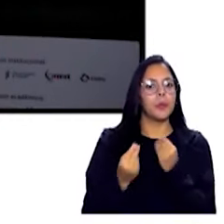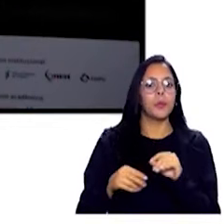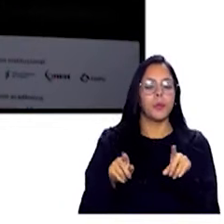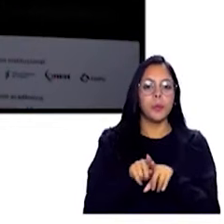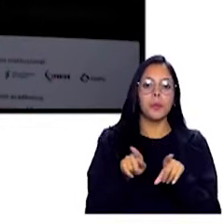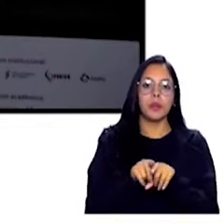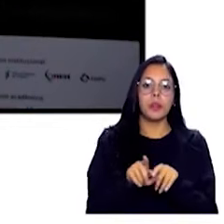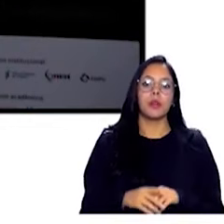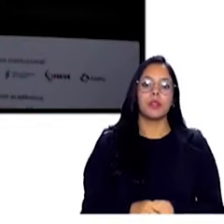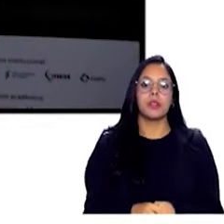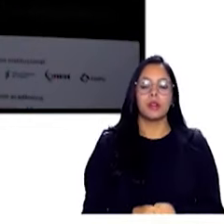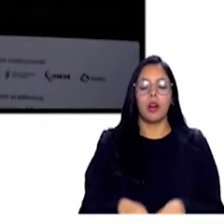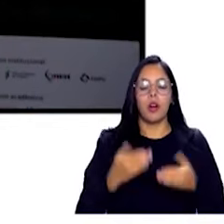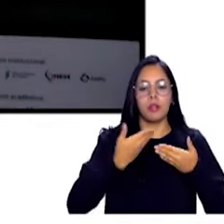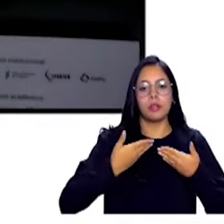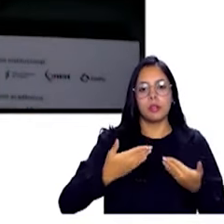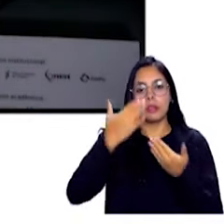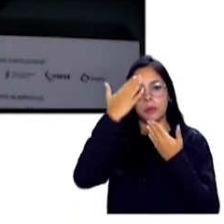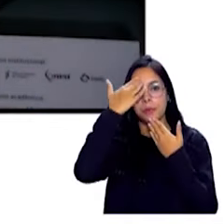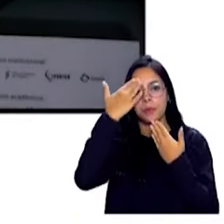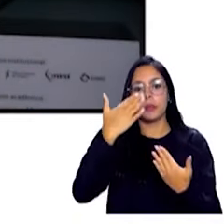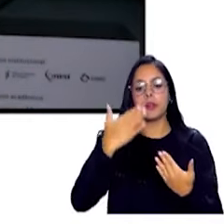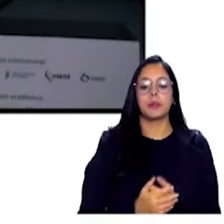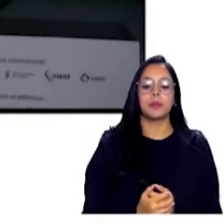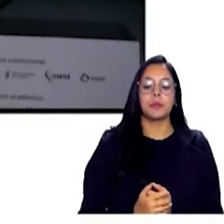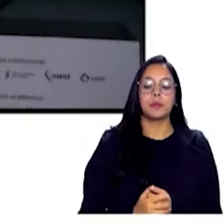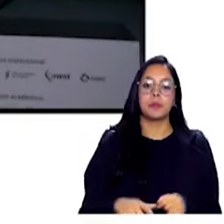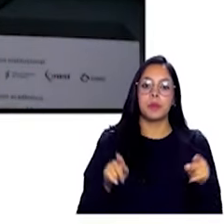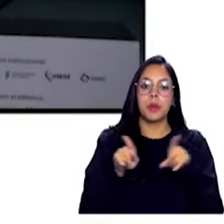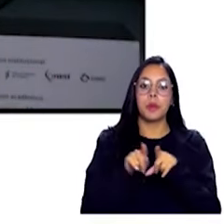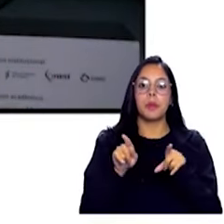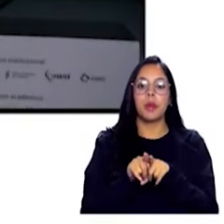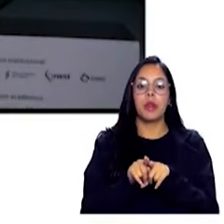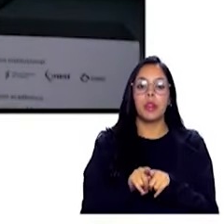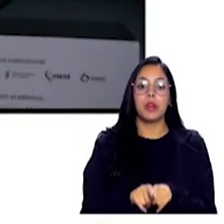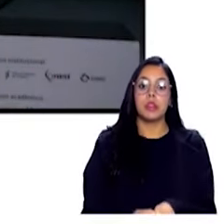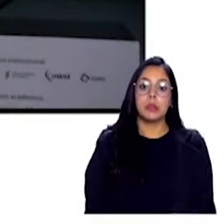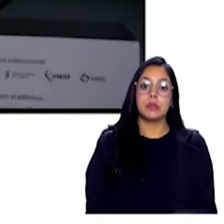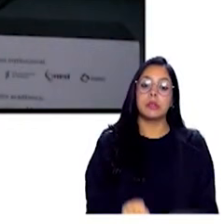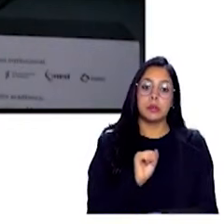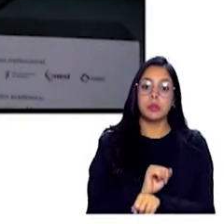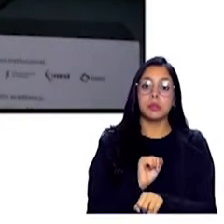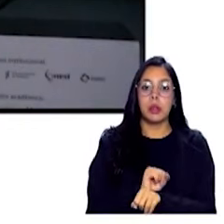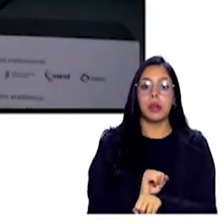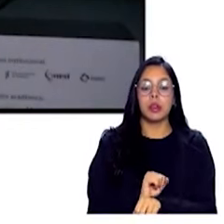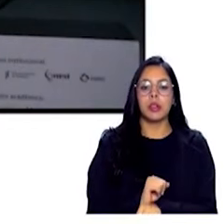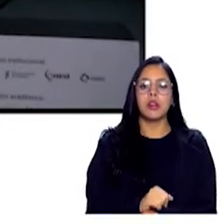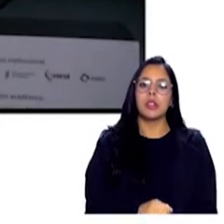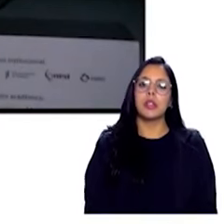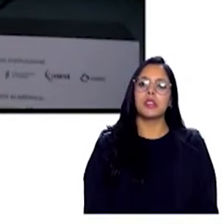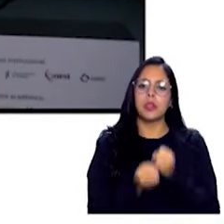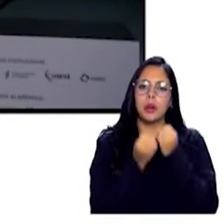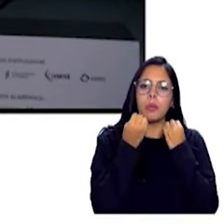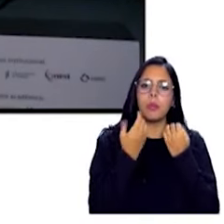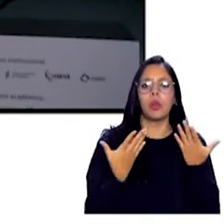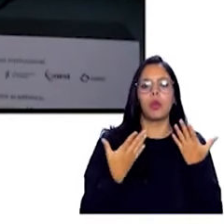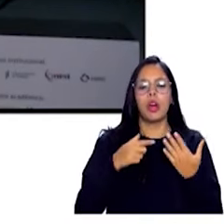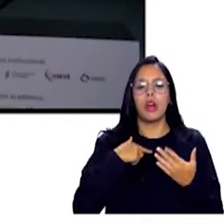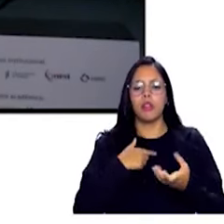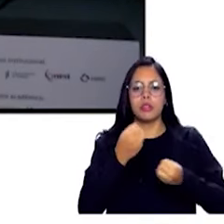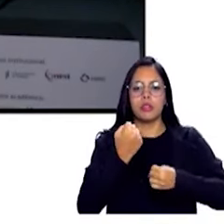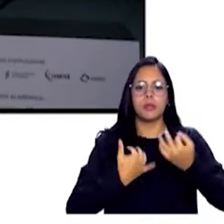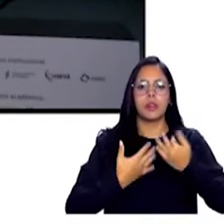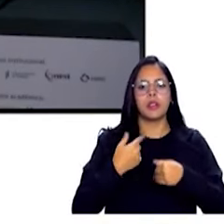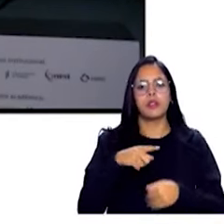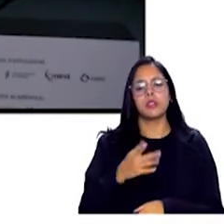eso que que mi intervención responda las expectativas Y Pero les anticipo que noy a haar